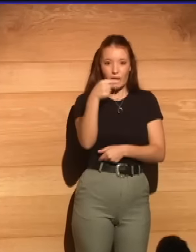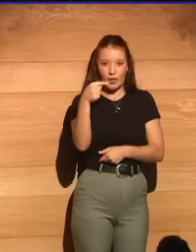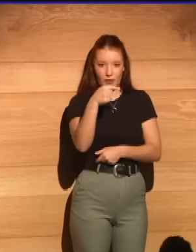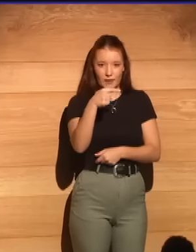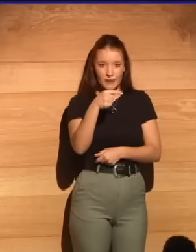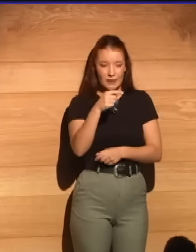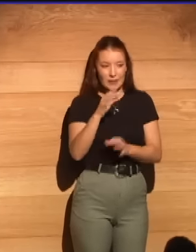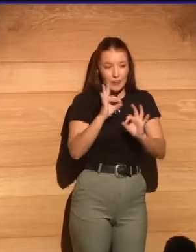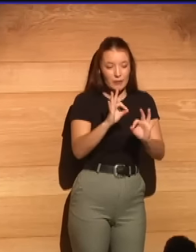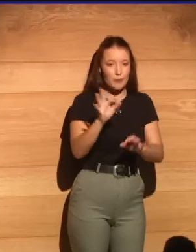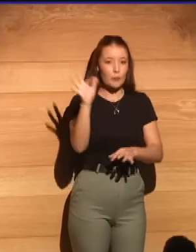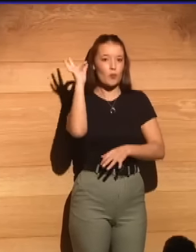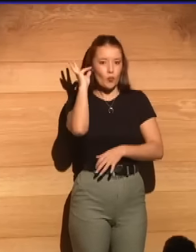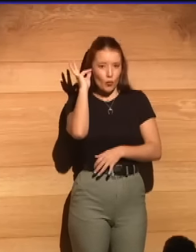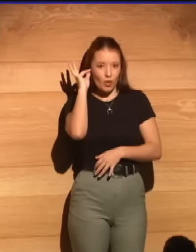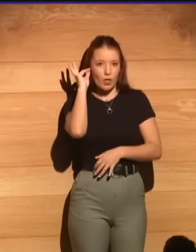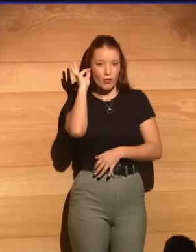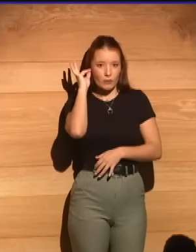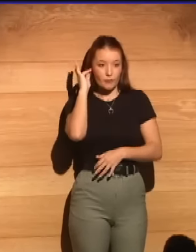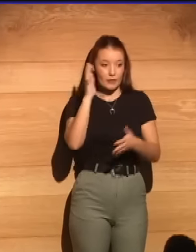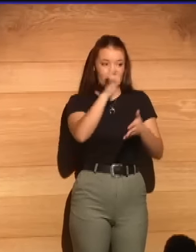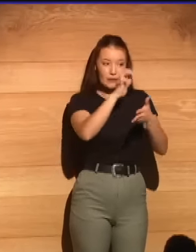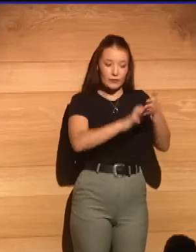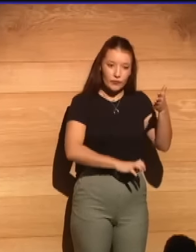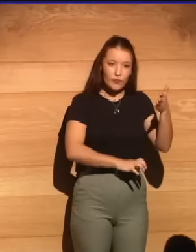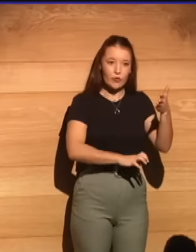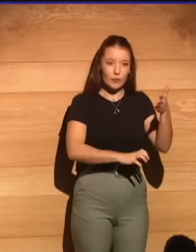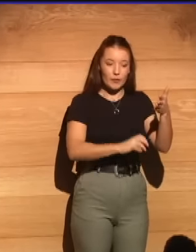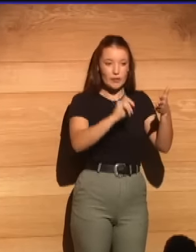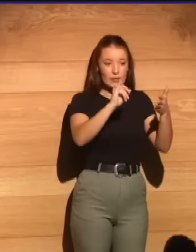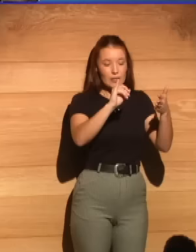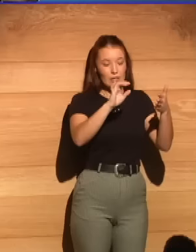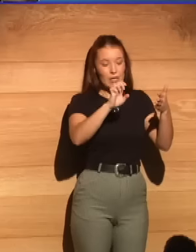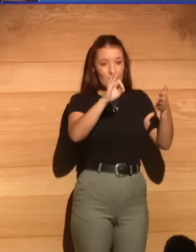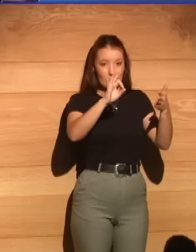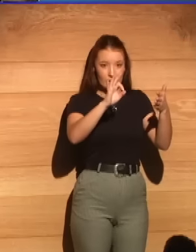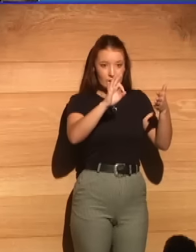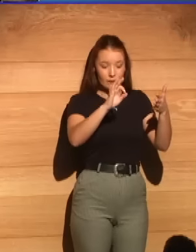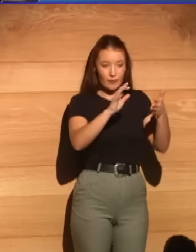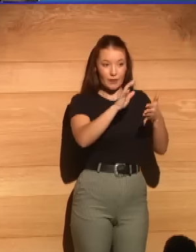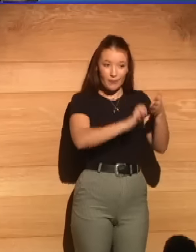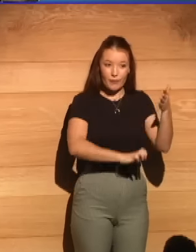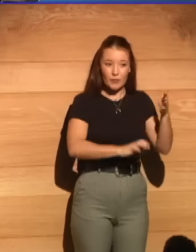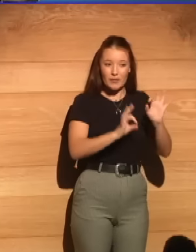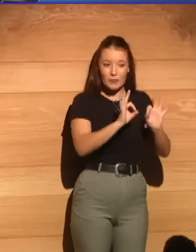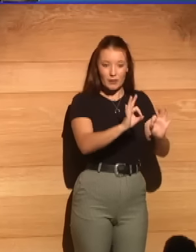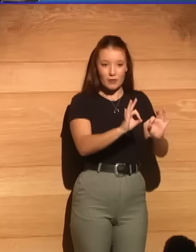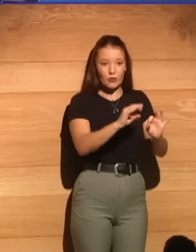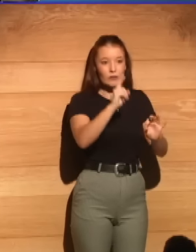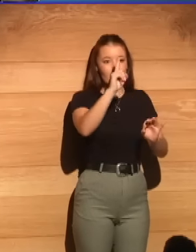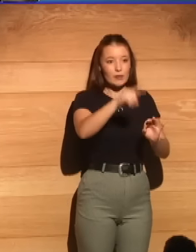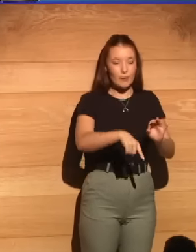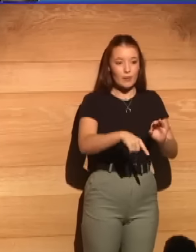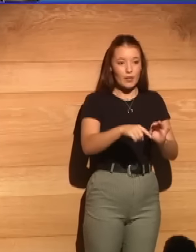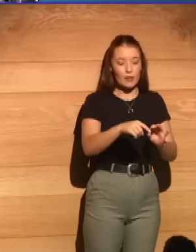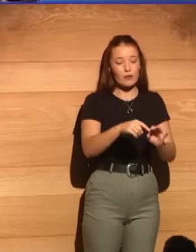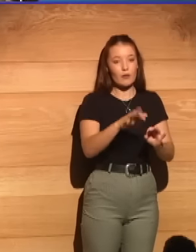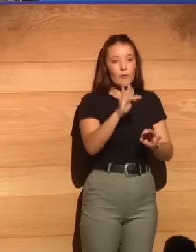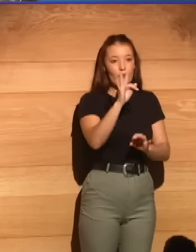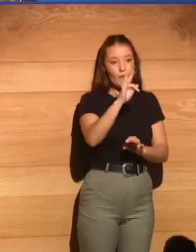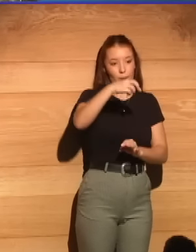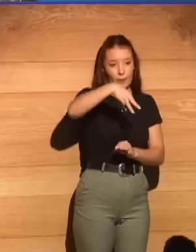mujer. Los informes, los estudios que está viendo en el IES, que es el primero que vimos, pero también el Fondo Monetario Internacional y